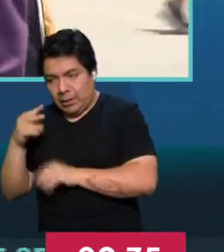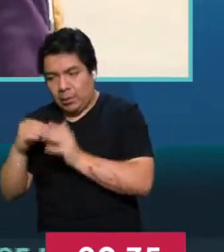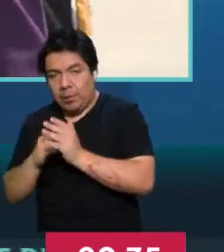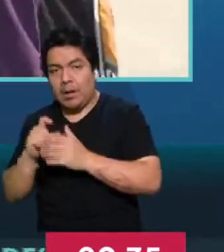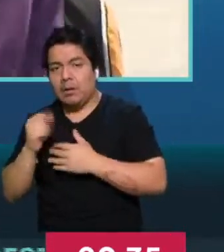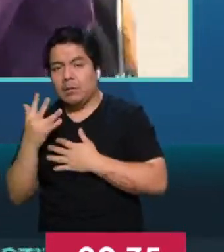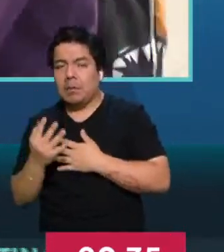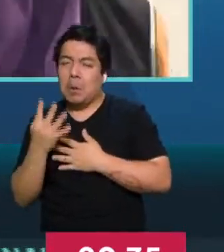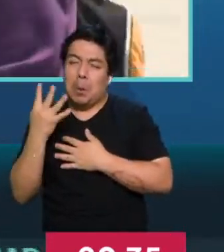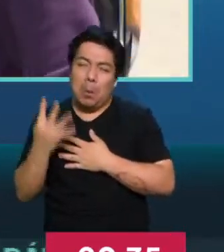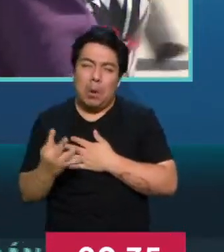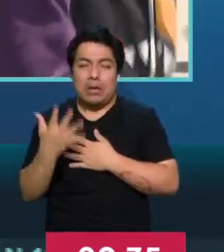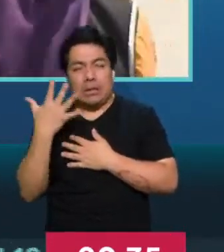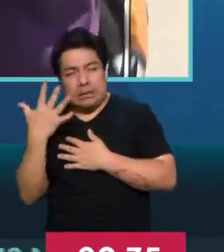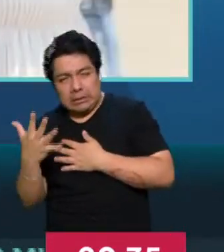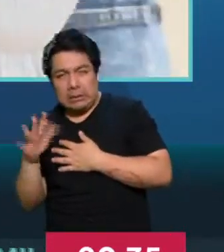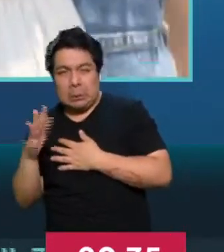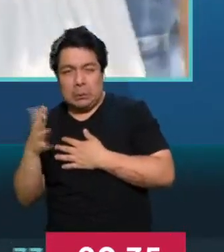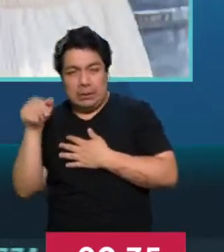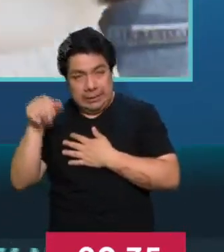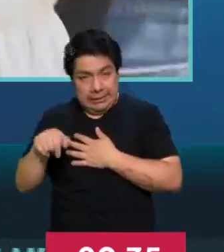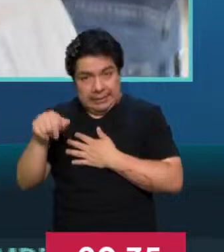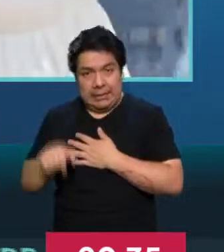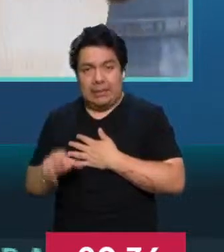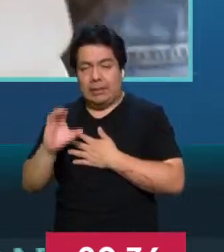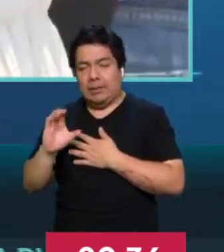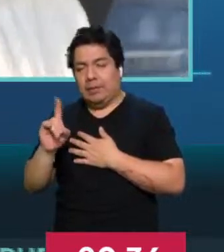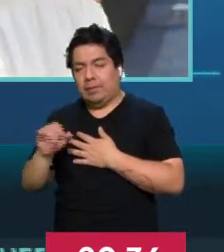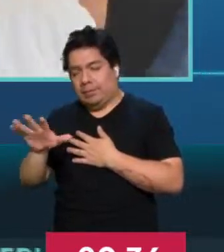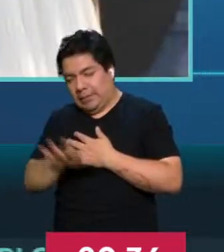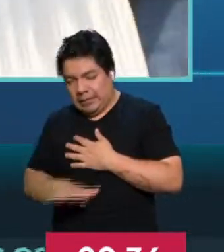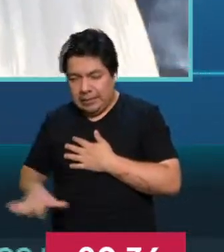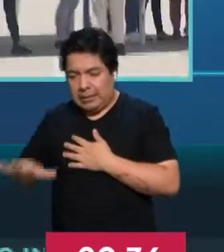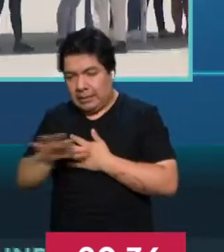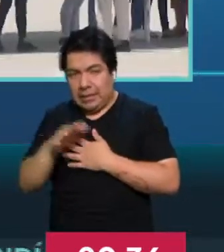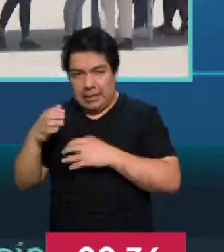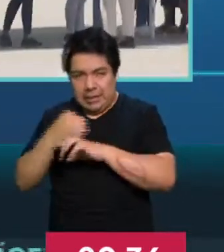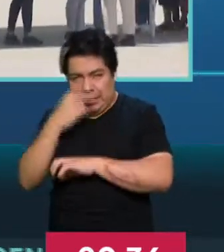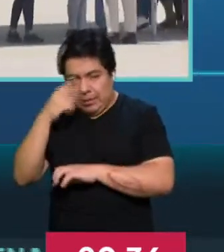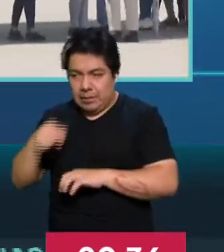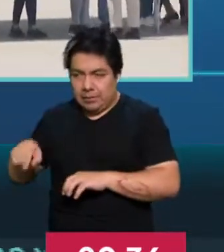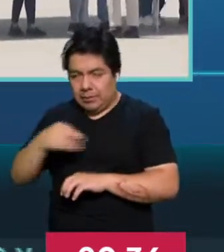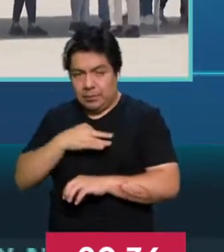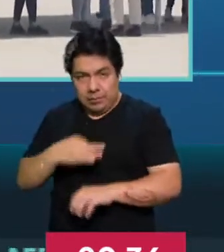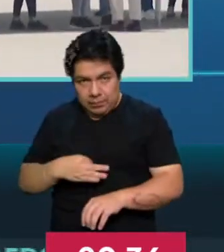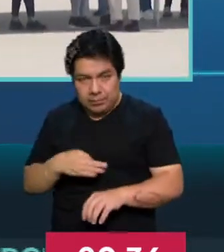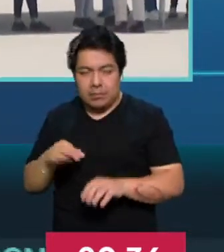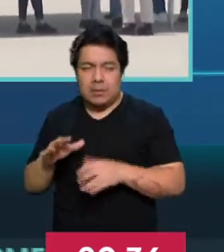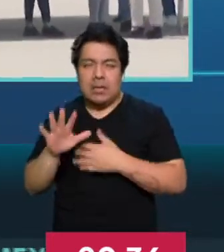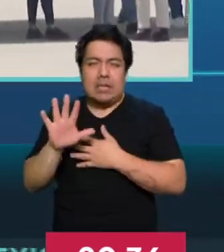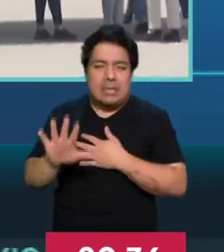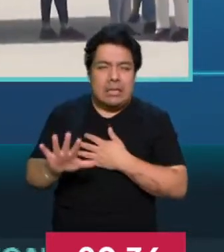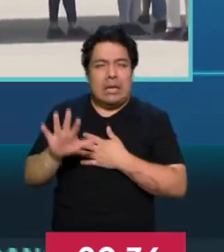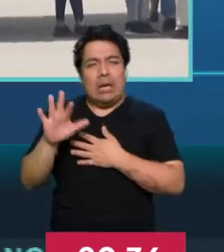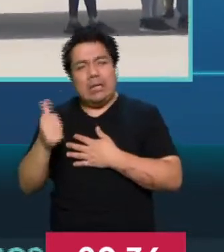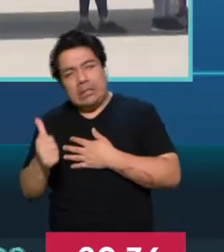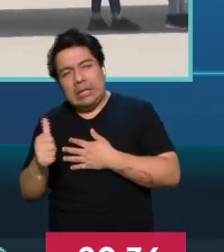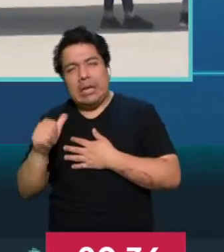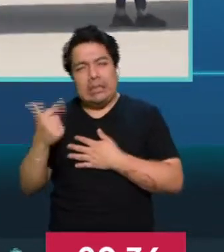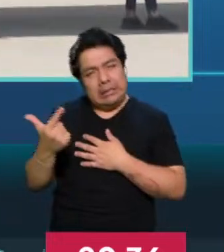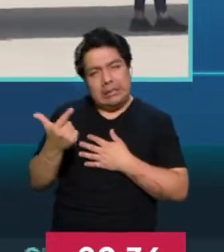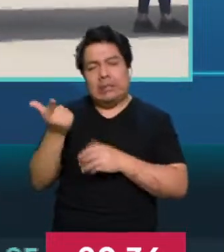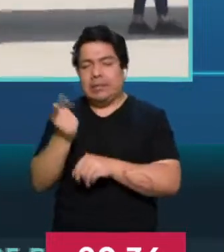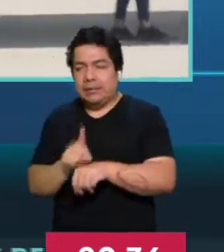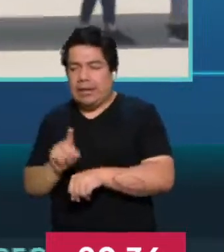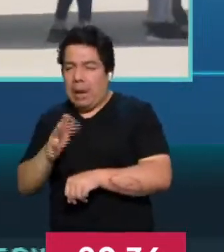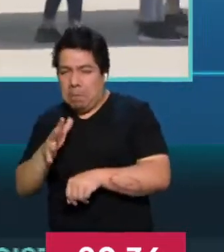que sean entre 4 y 5 ondas de calor, sobre todo aquí para el Valle de México, y de estas la duración estaría entre los 5 y 7 días más o menos cada una